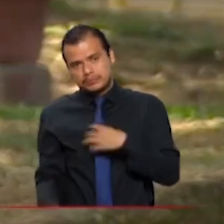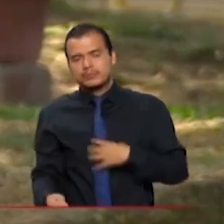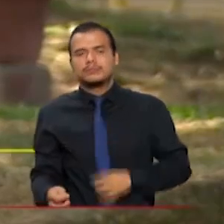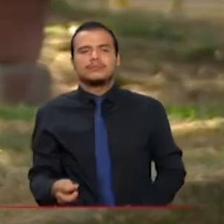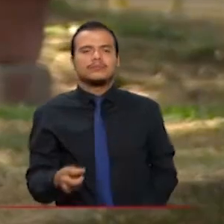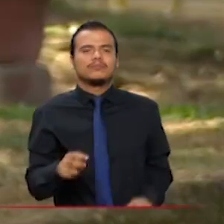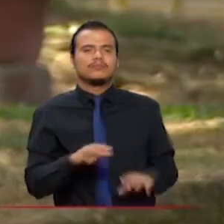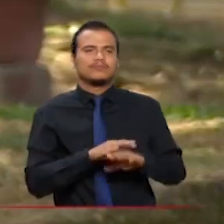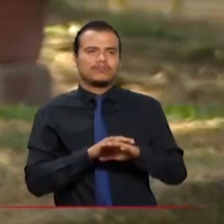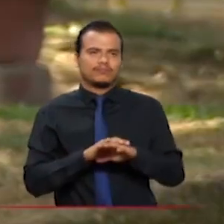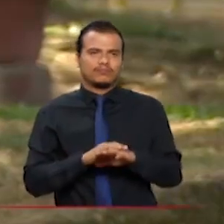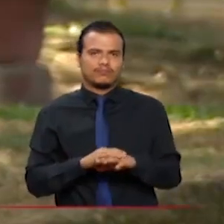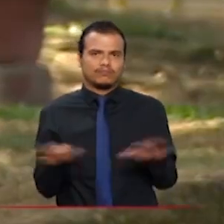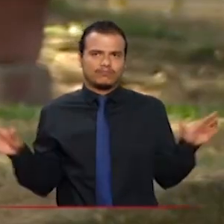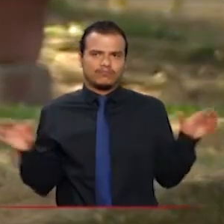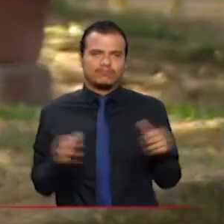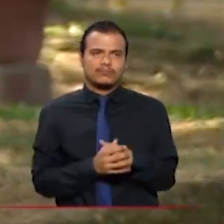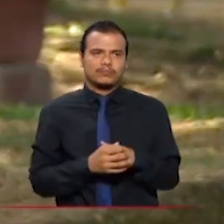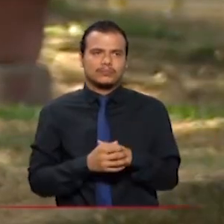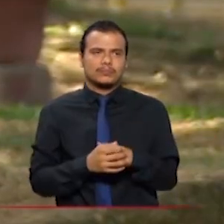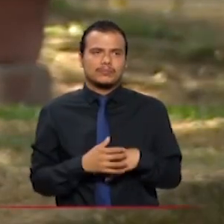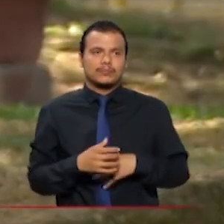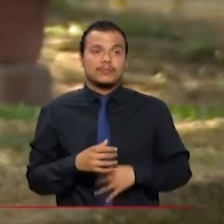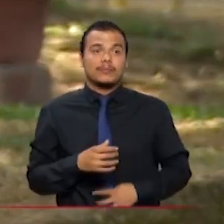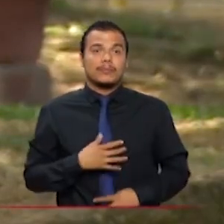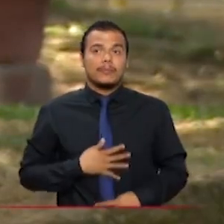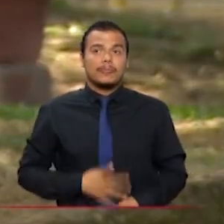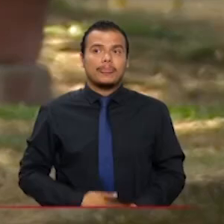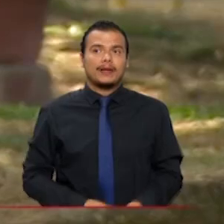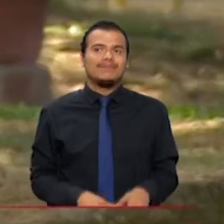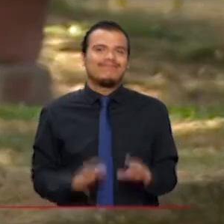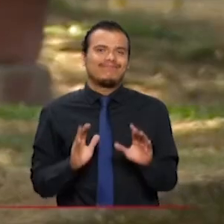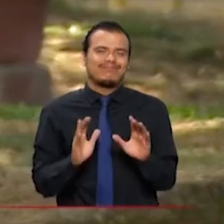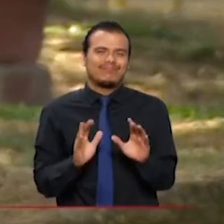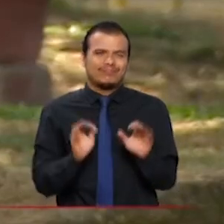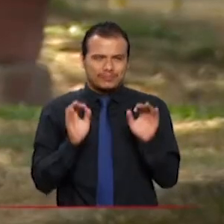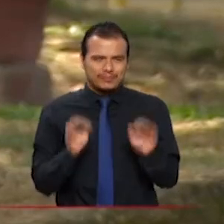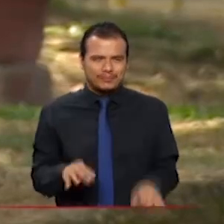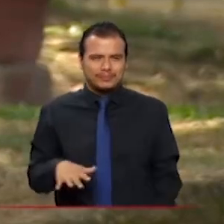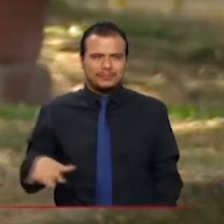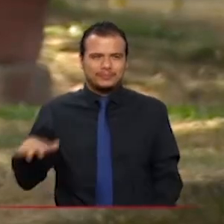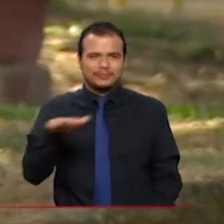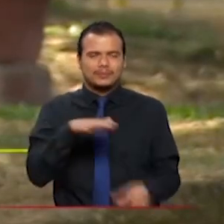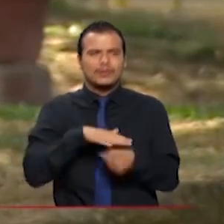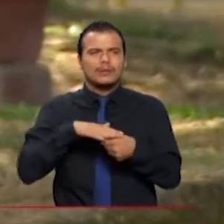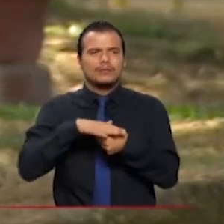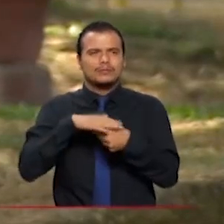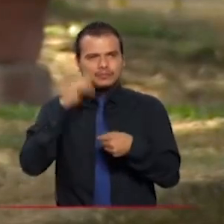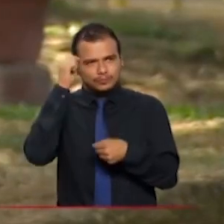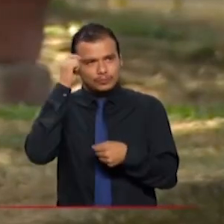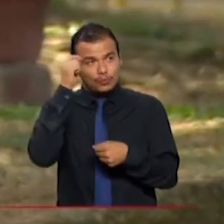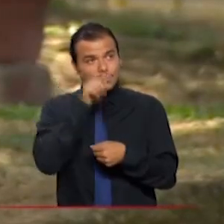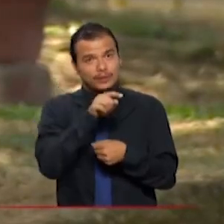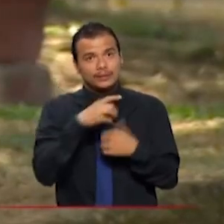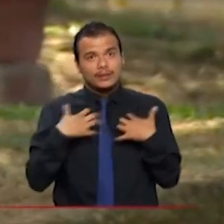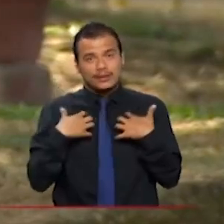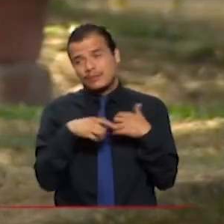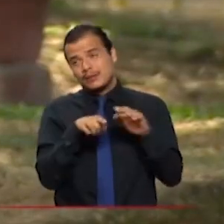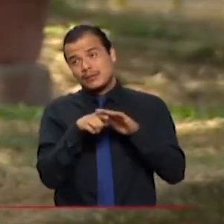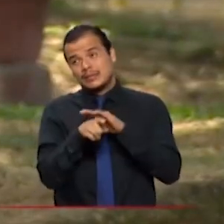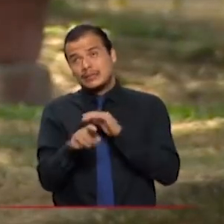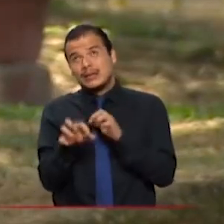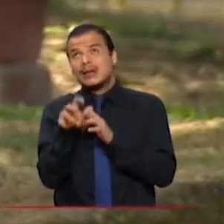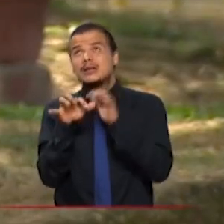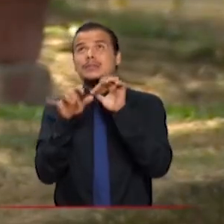barrios de la ciudad de Buga y desafortunadamente andaba en fuga y tocó